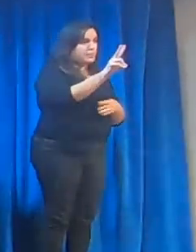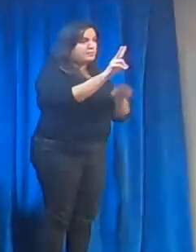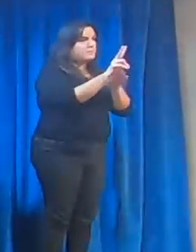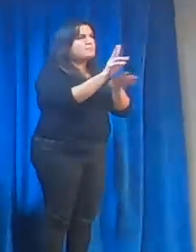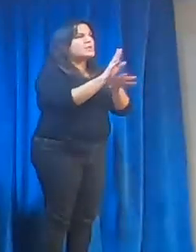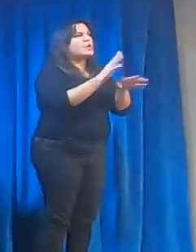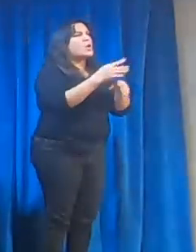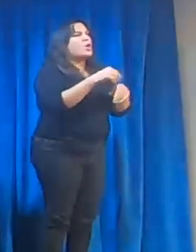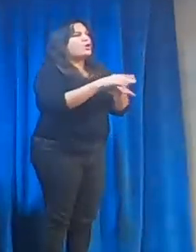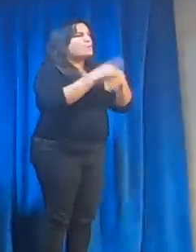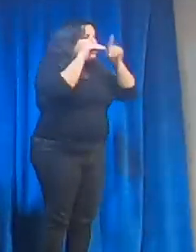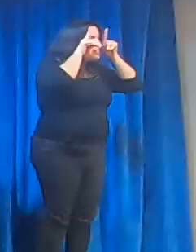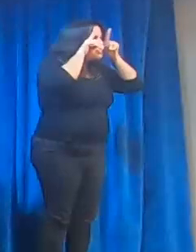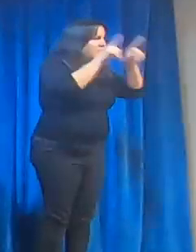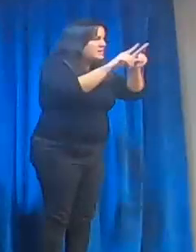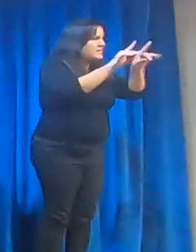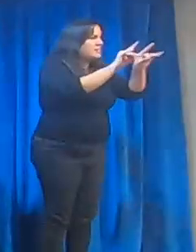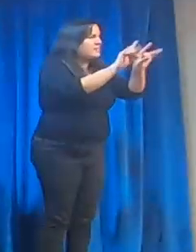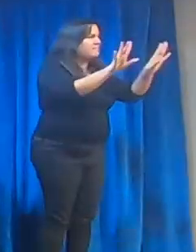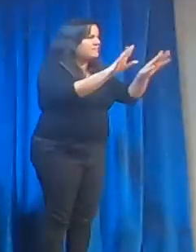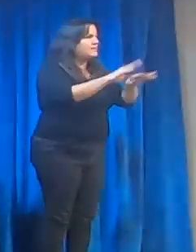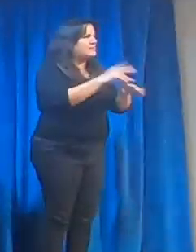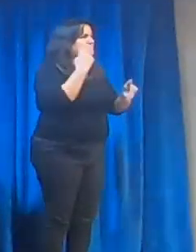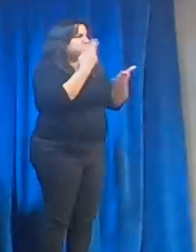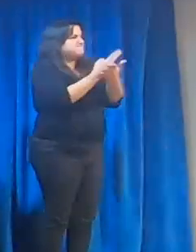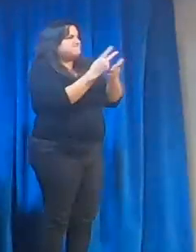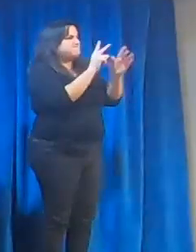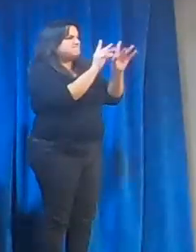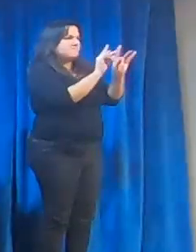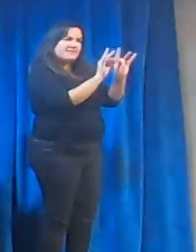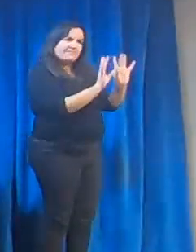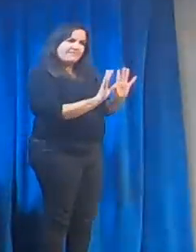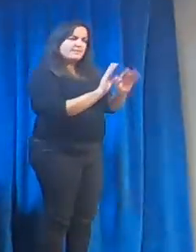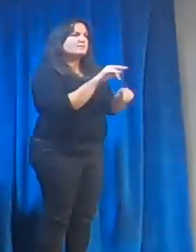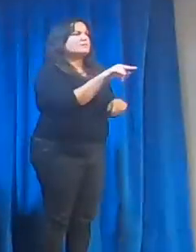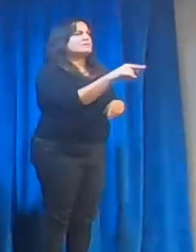mirar. Les cuesta mirar al otro. La mirada